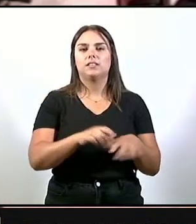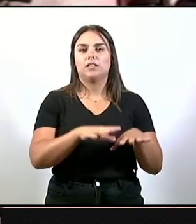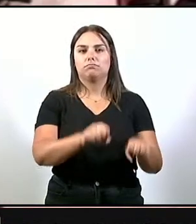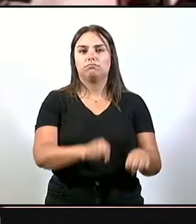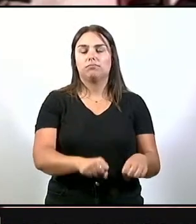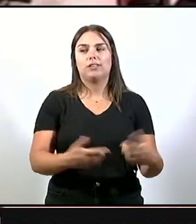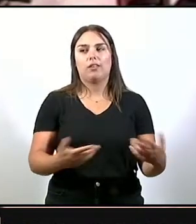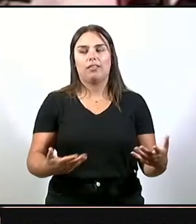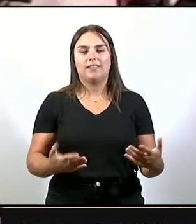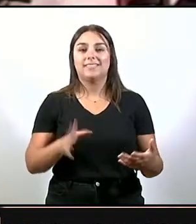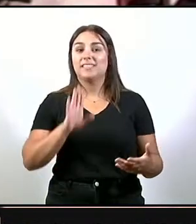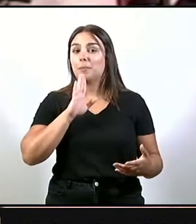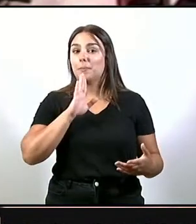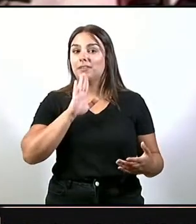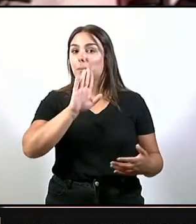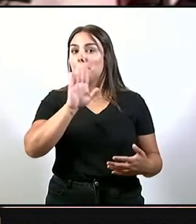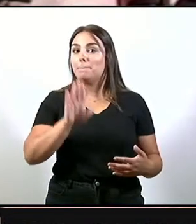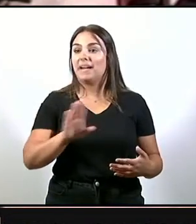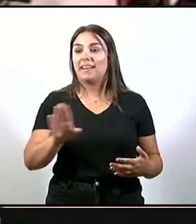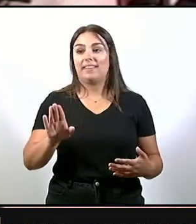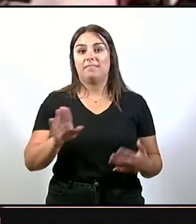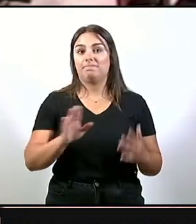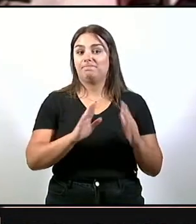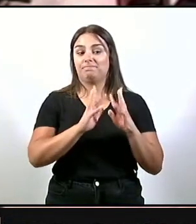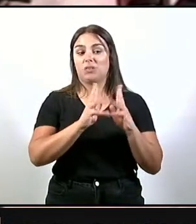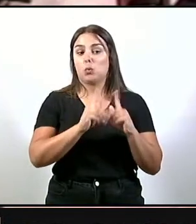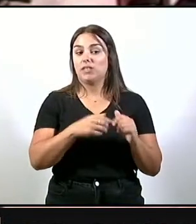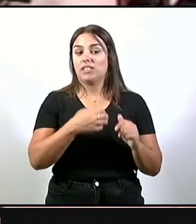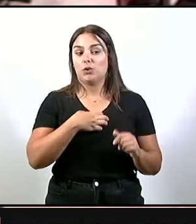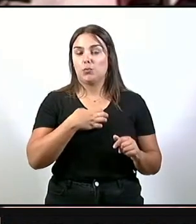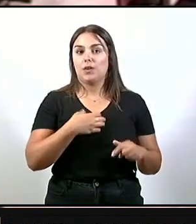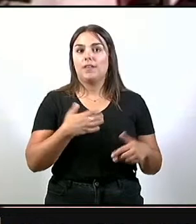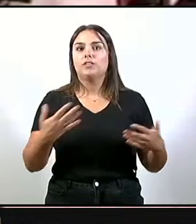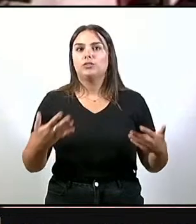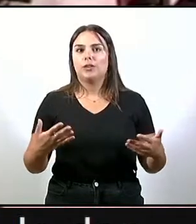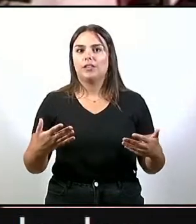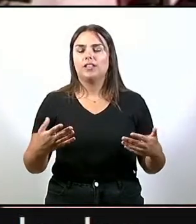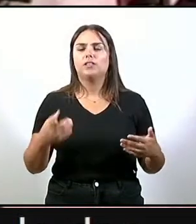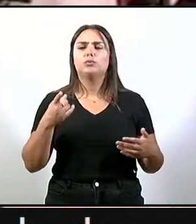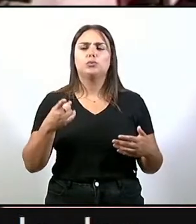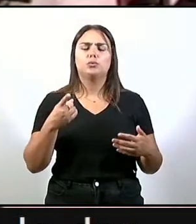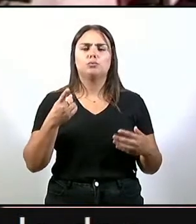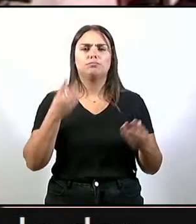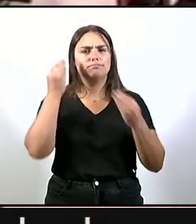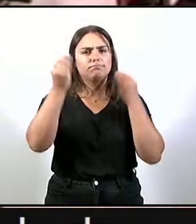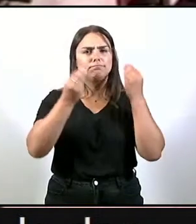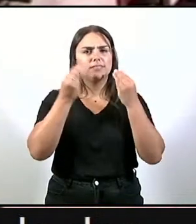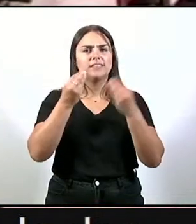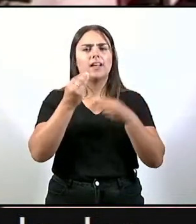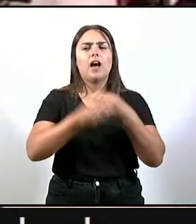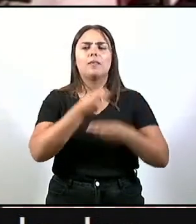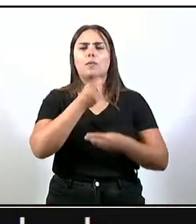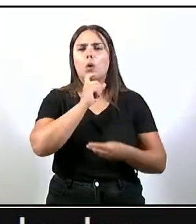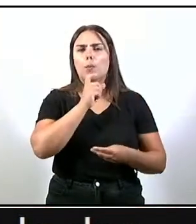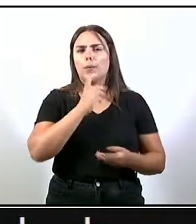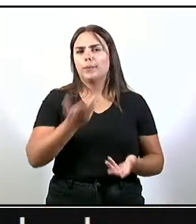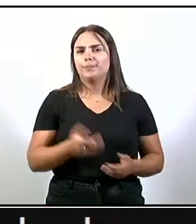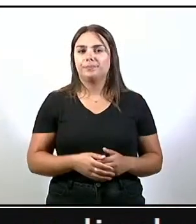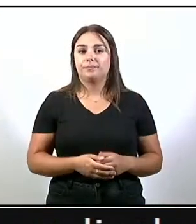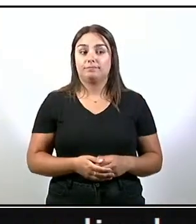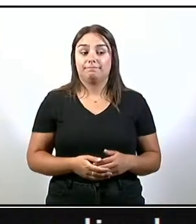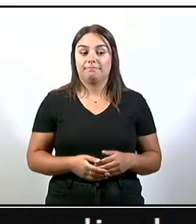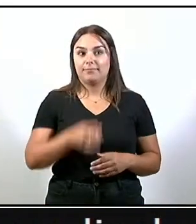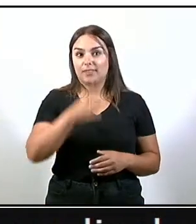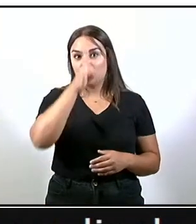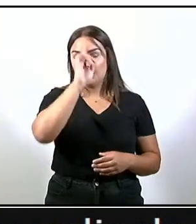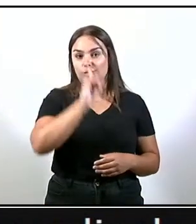priori, las cuentas parece que no le dan. ¿Con qué intención, con qué números espera salir de esa solicitud de investidura? Gracias. No lo sé.